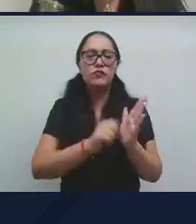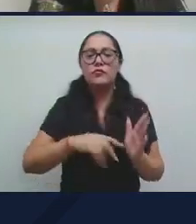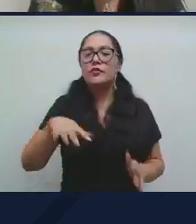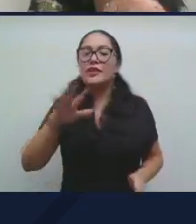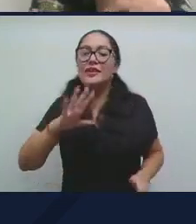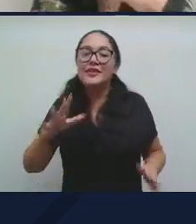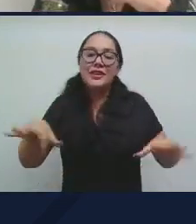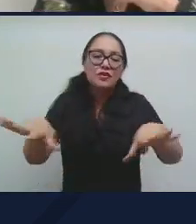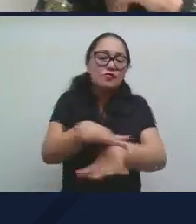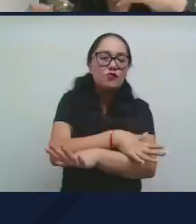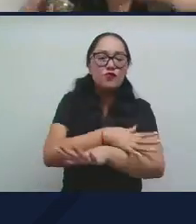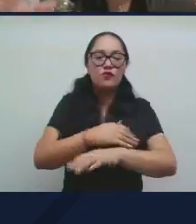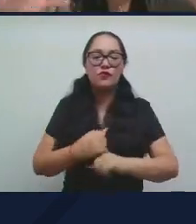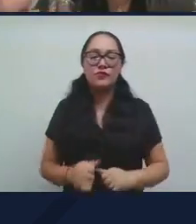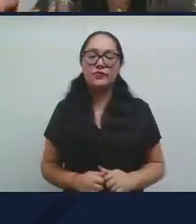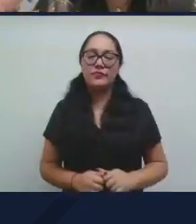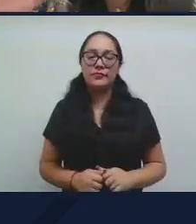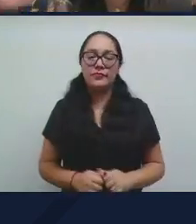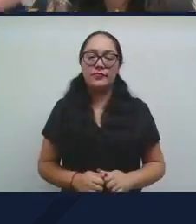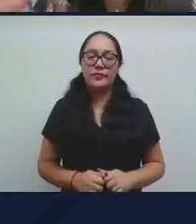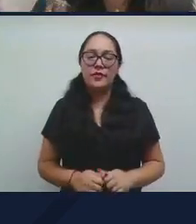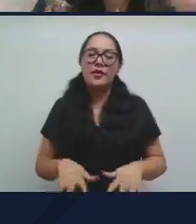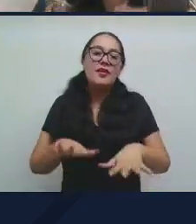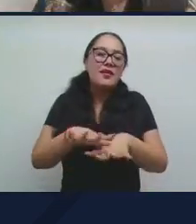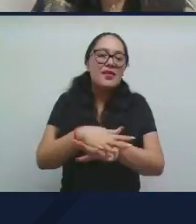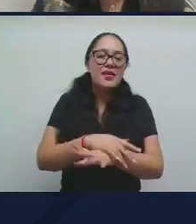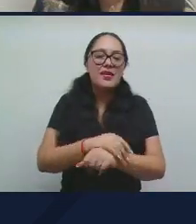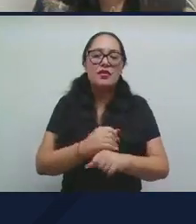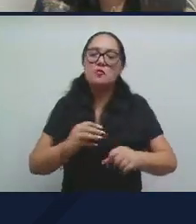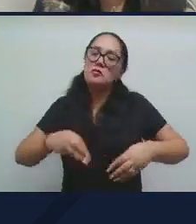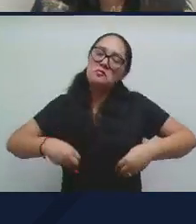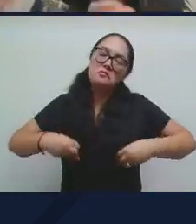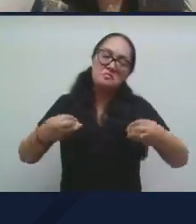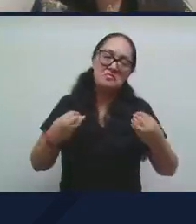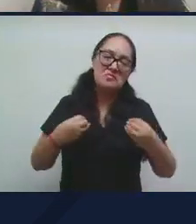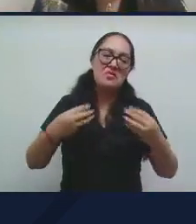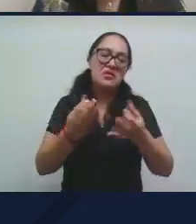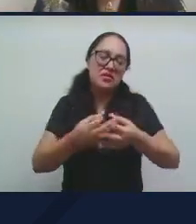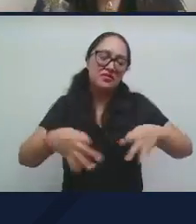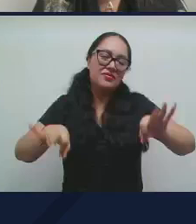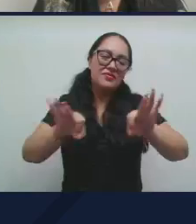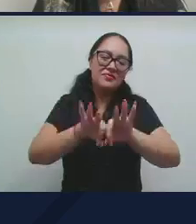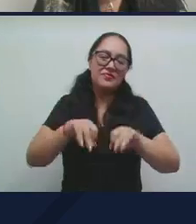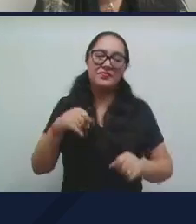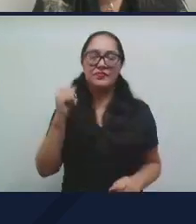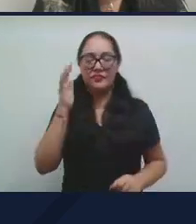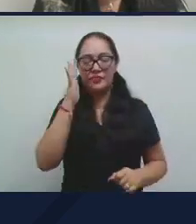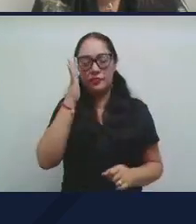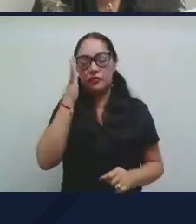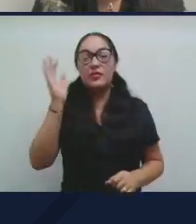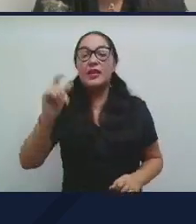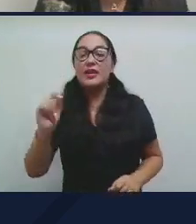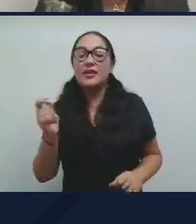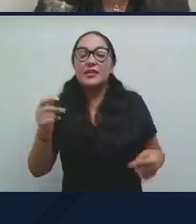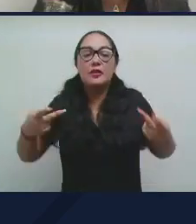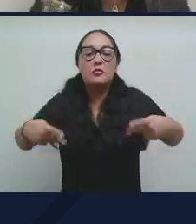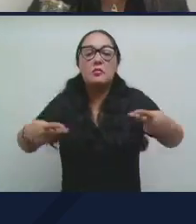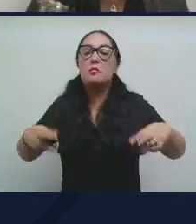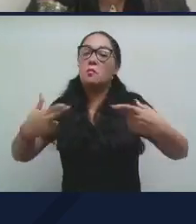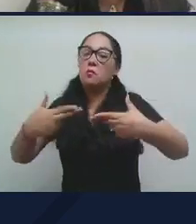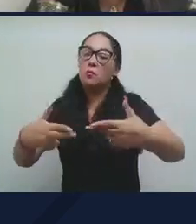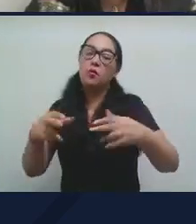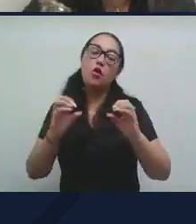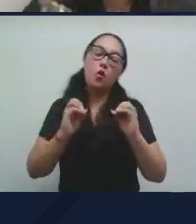decir un cambio de vida, ¿no? Significativo en la vida, ya sea de los herederos, ¿no?